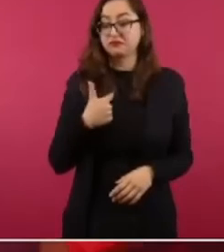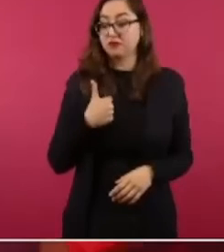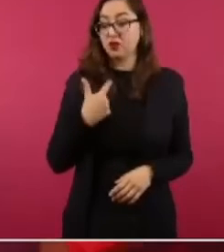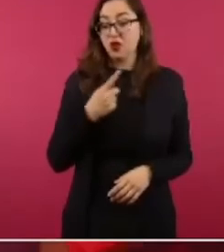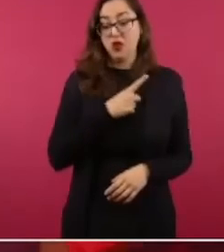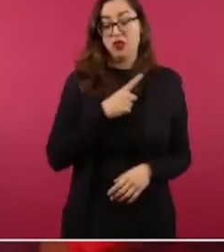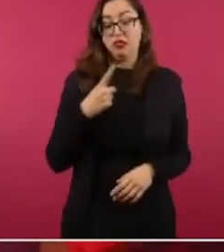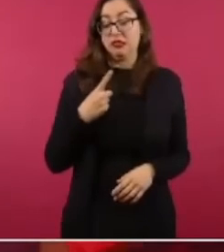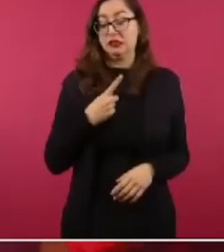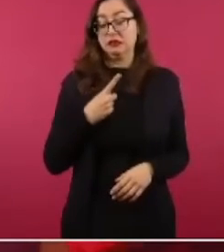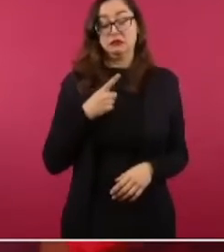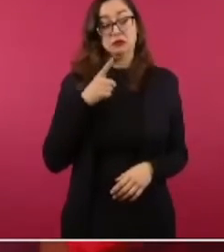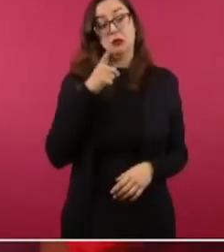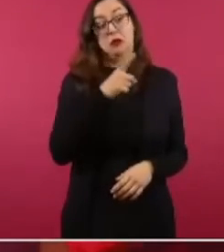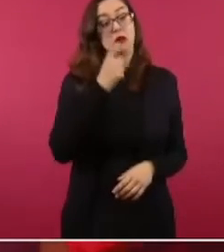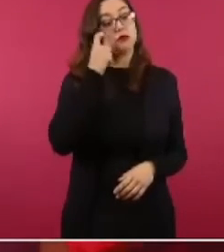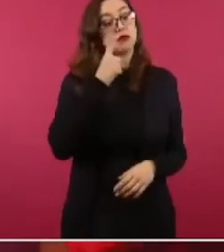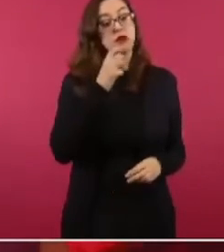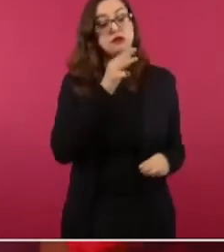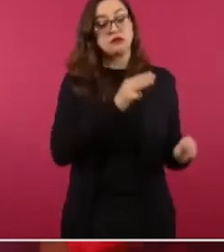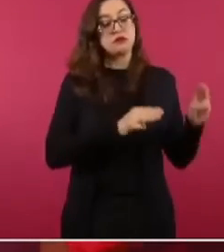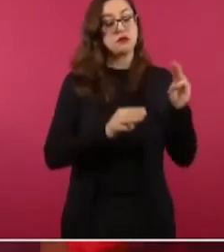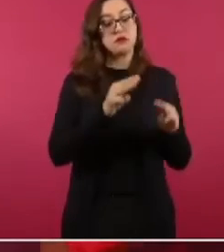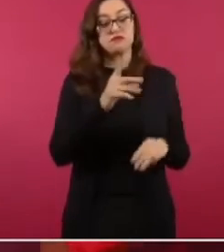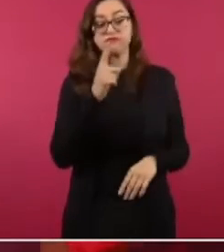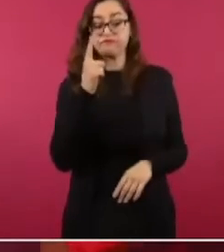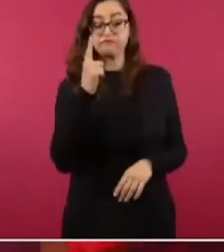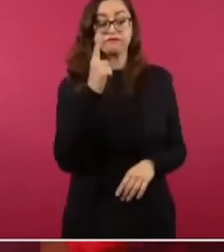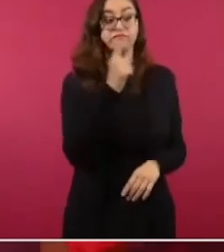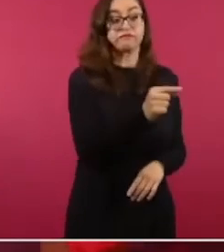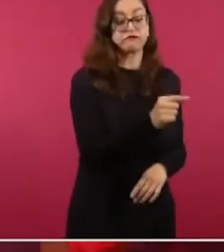de Guerrero, estaría en su concierto, en el Zócalo.